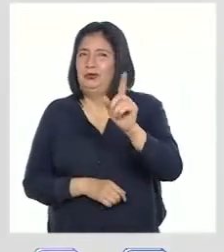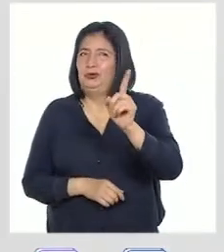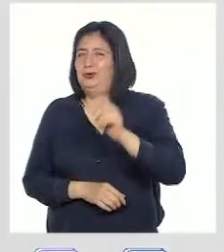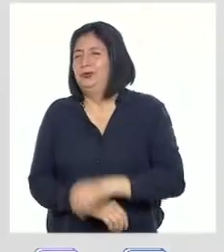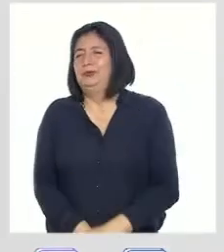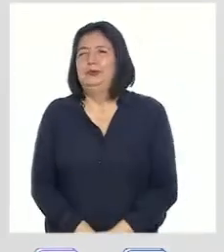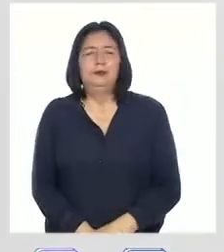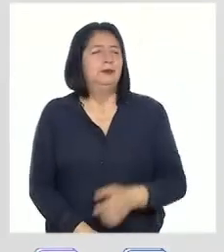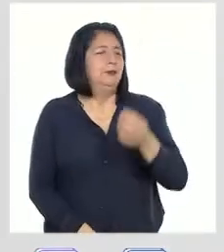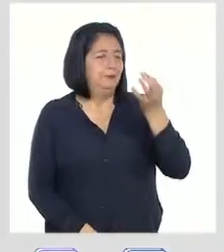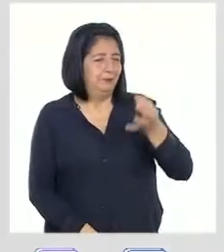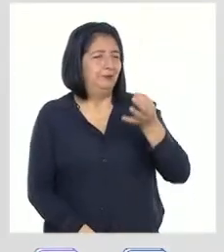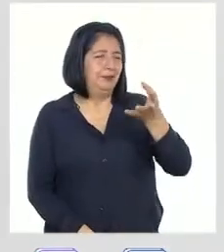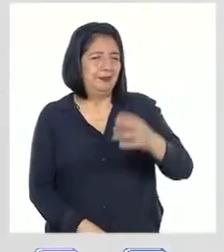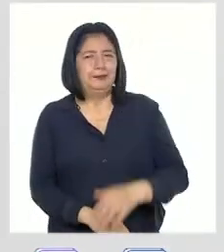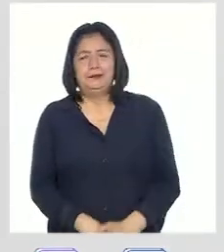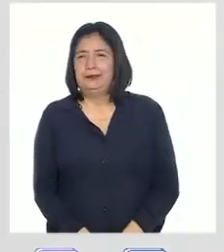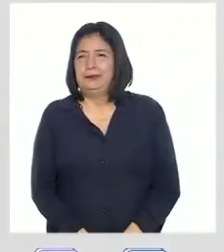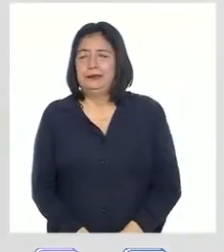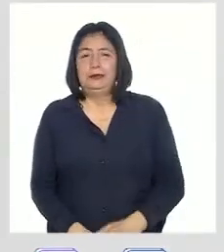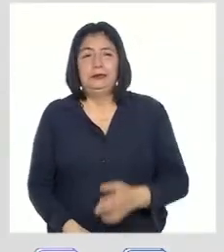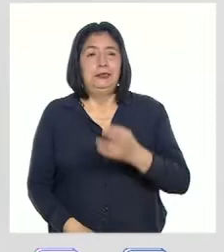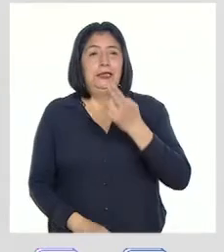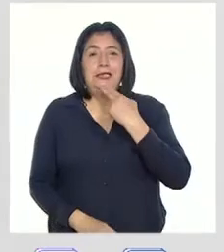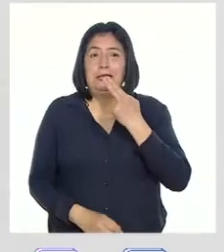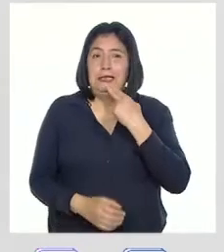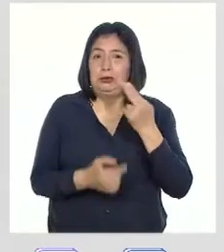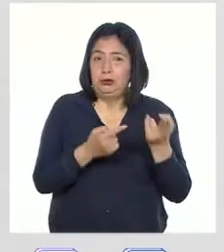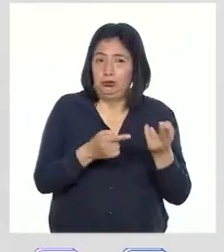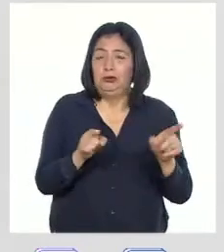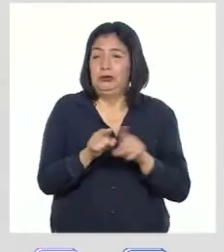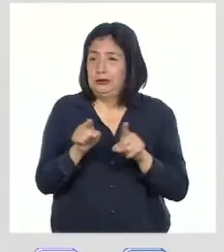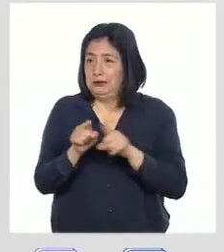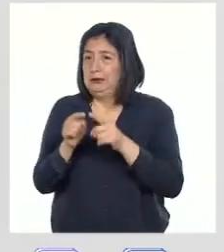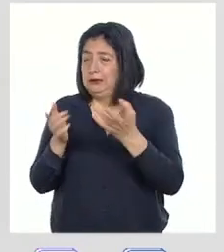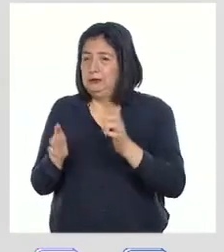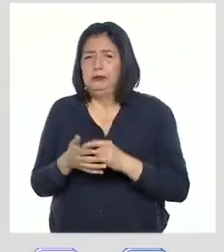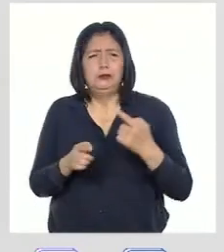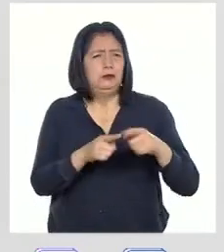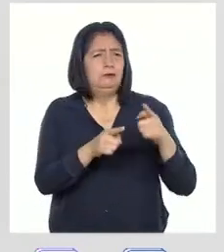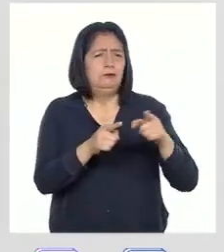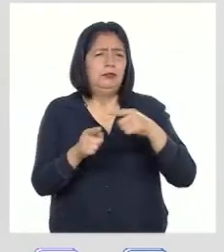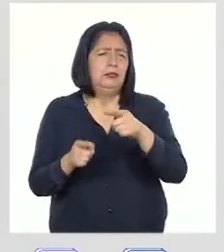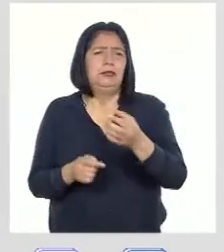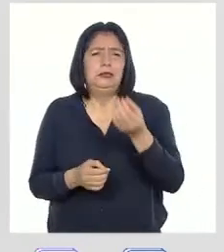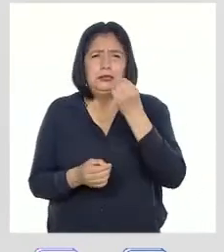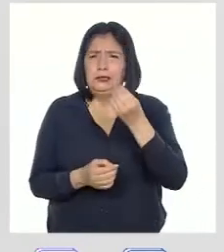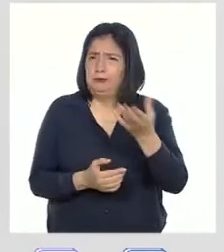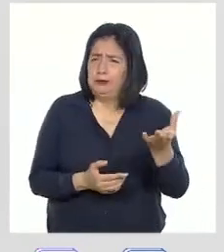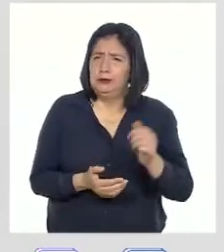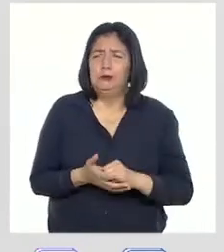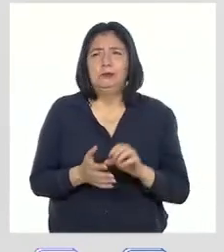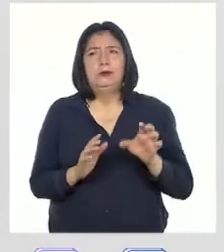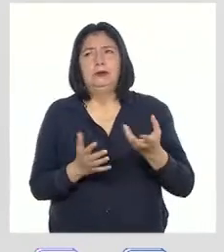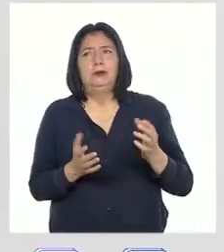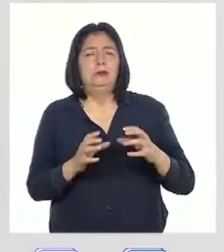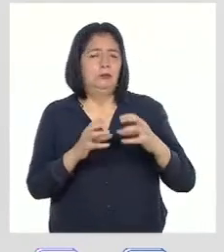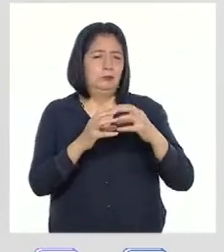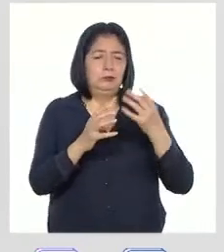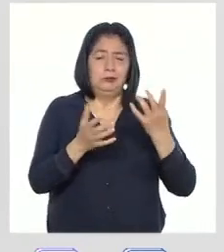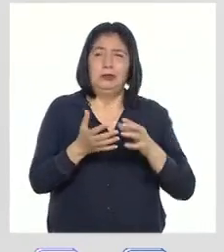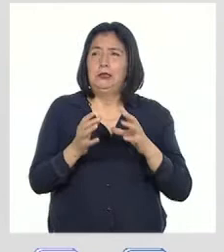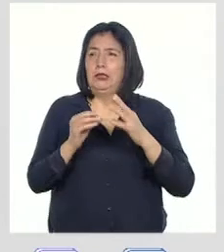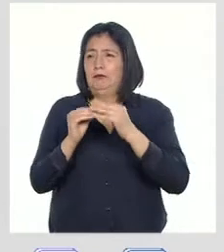así. Efectivamente, los azúcares también están presentes en muchos otros alimentos, como la betarraga,